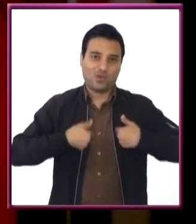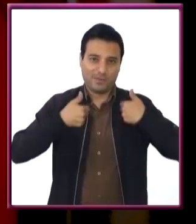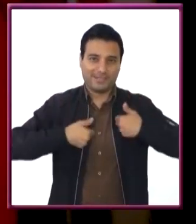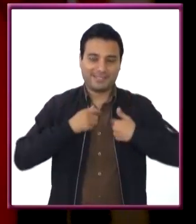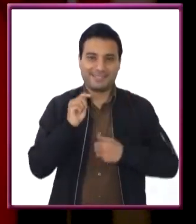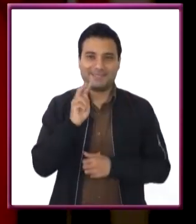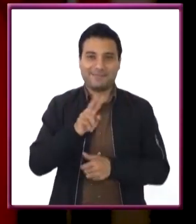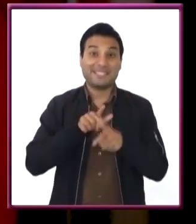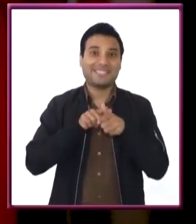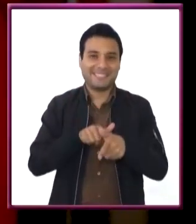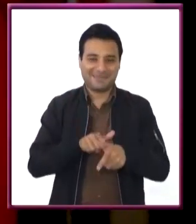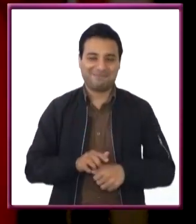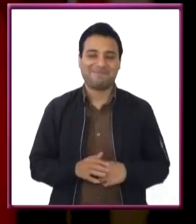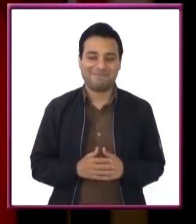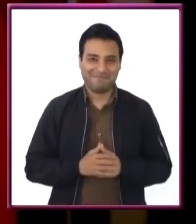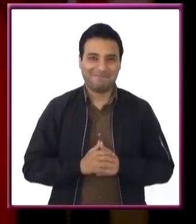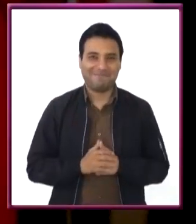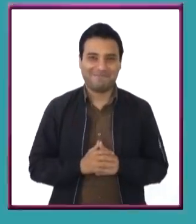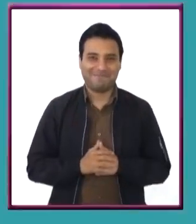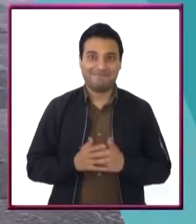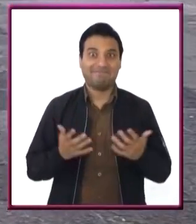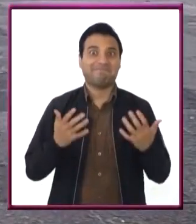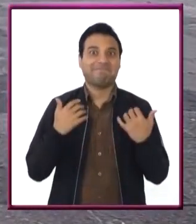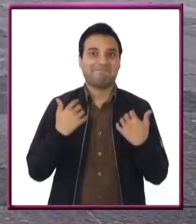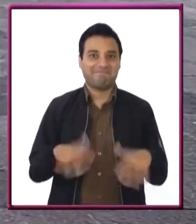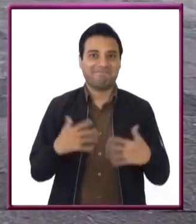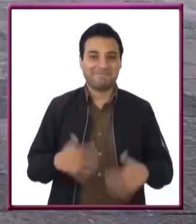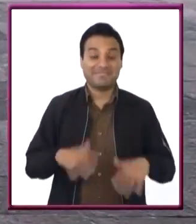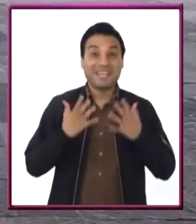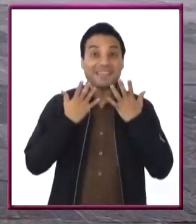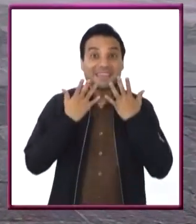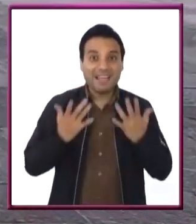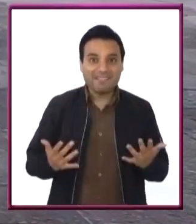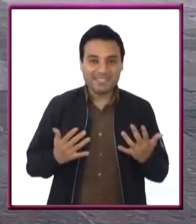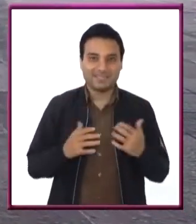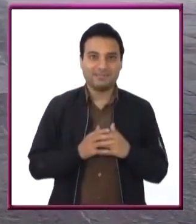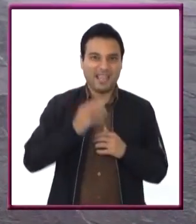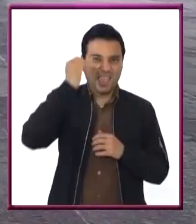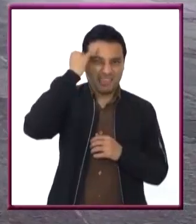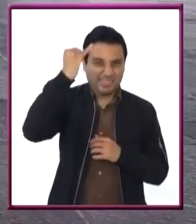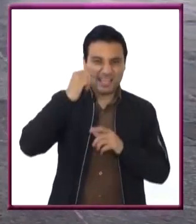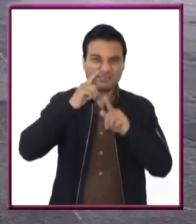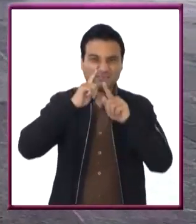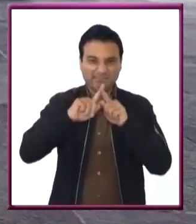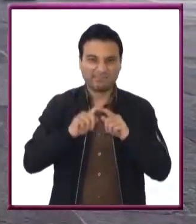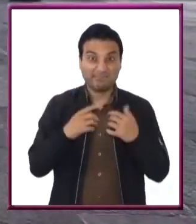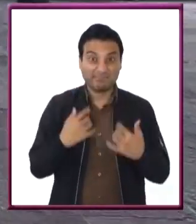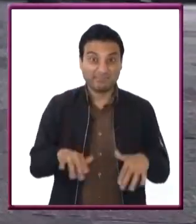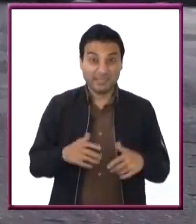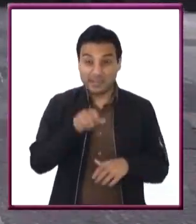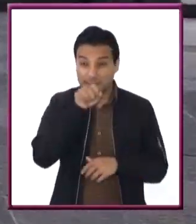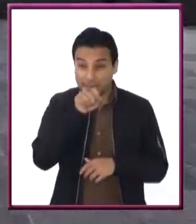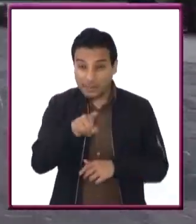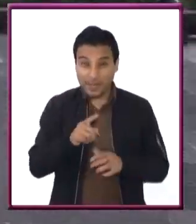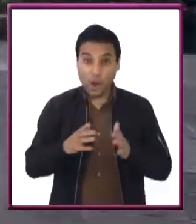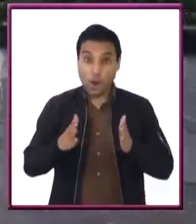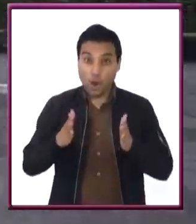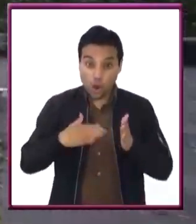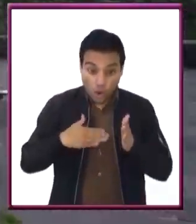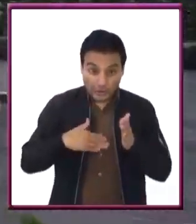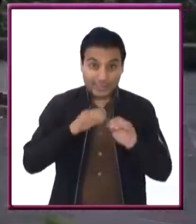en TV y nosotros continuamos con el programa. Uy, qué bárbaro Da Vinci, ¿eh? Ahora sí que con sus inventos se metió hasta la